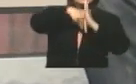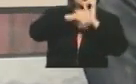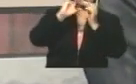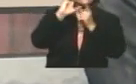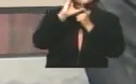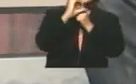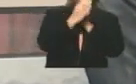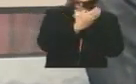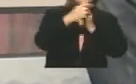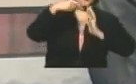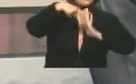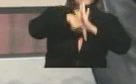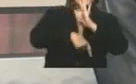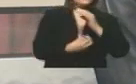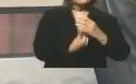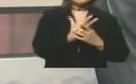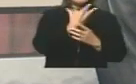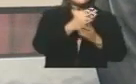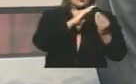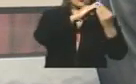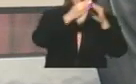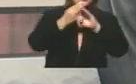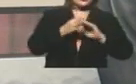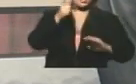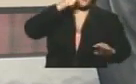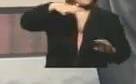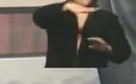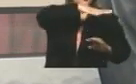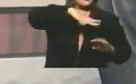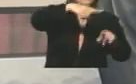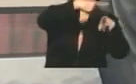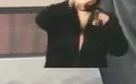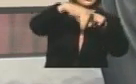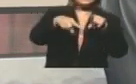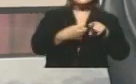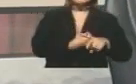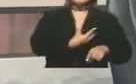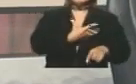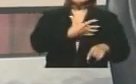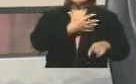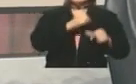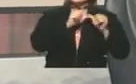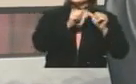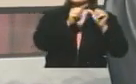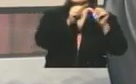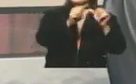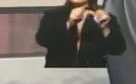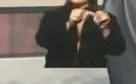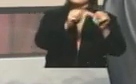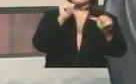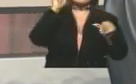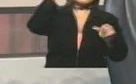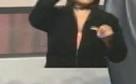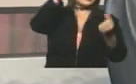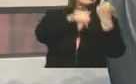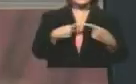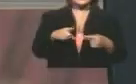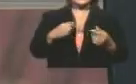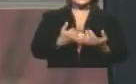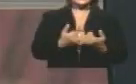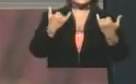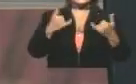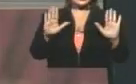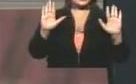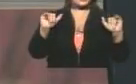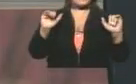per se, uh-huh, en toda la sociedad, en las, uh-huh, comunidades, en los pueblos, distintos pueblos. Eso se mantiene, se ha mantenido desde hace muchos años. Mira,